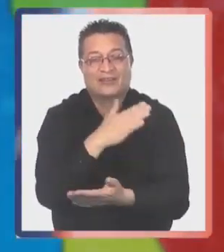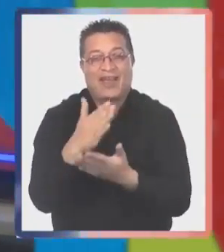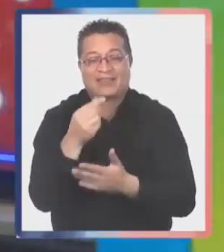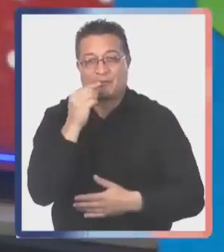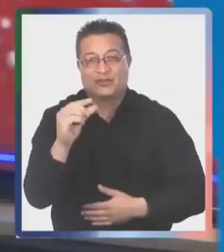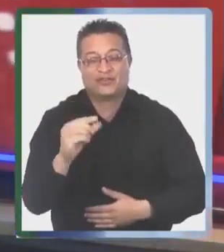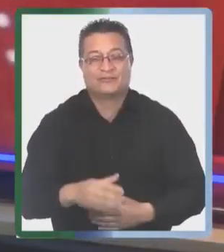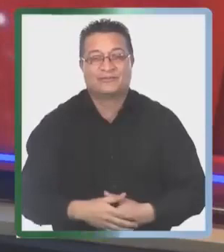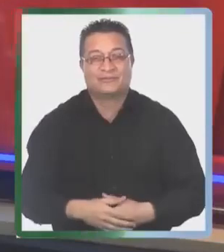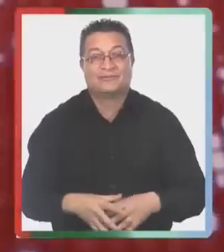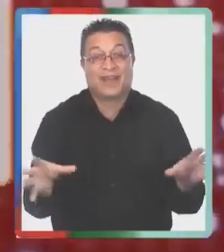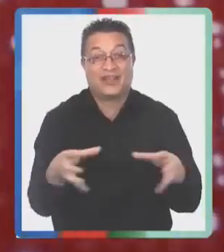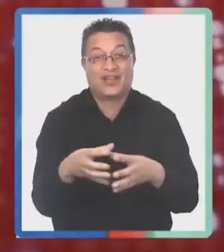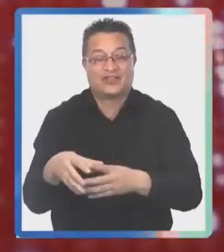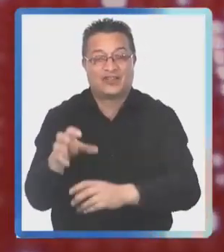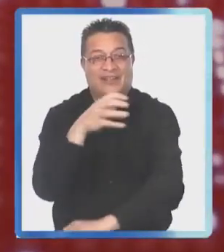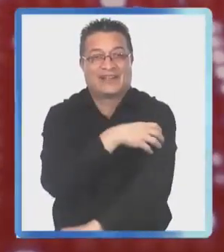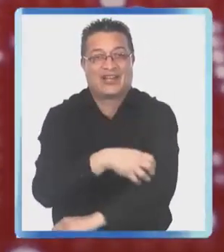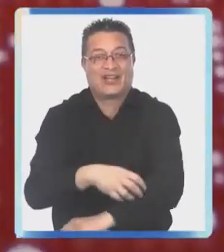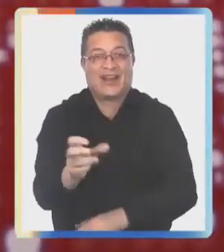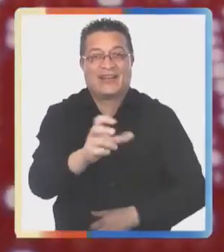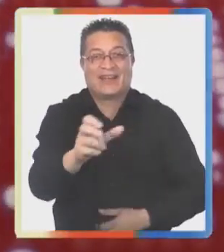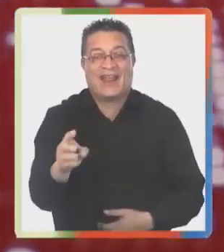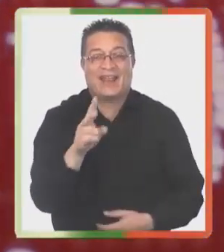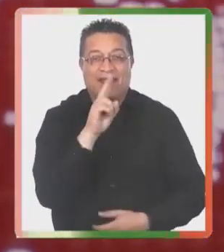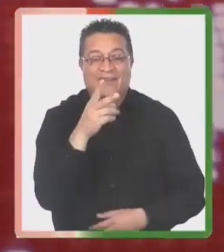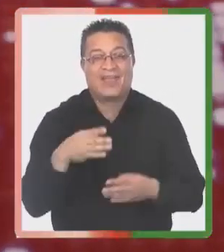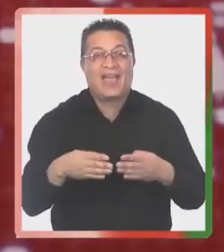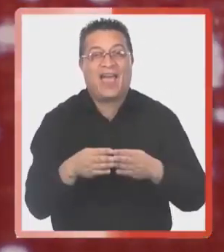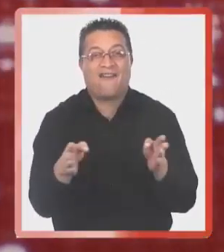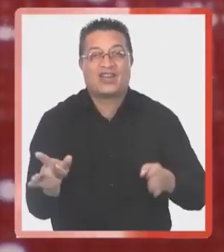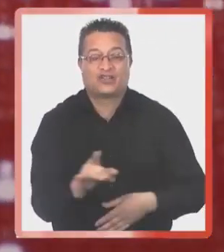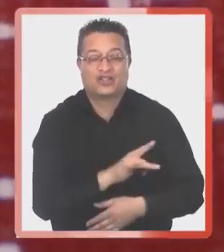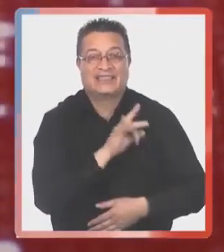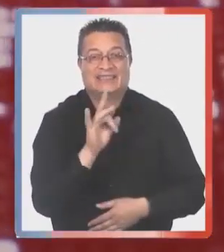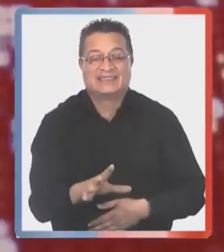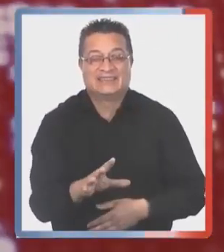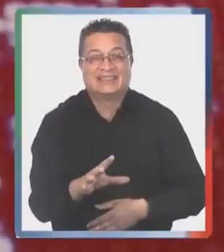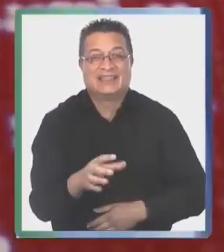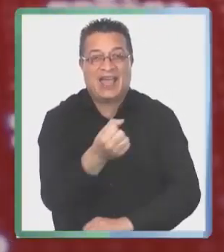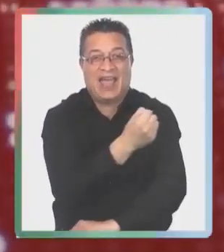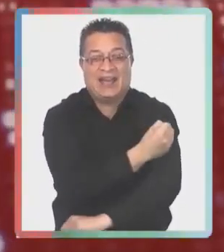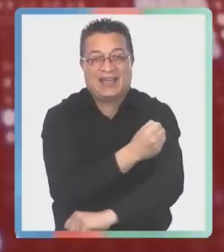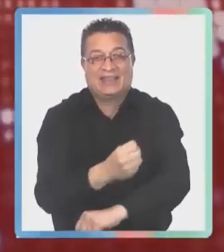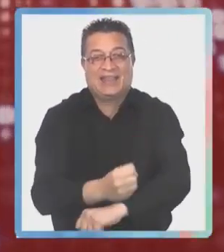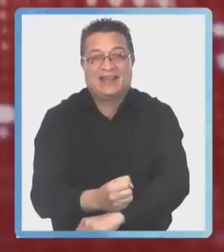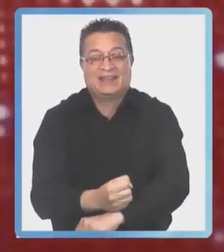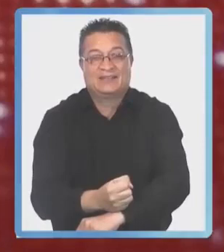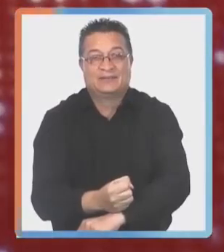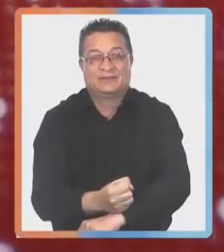grande y hasta pronto. Asociación Regional de Canales de Televisión de Señal Abierta de Chile,